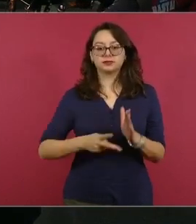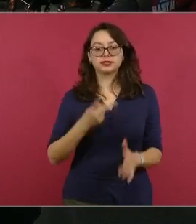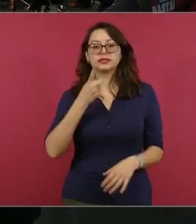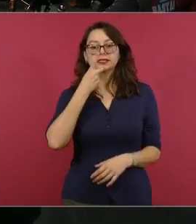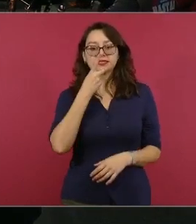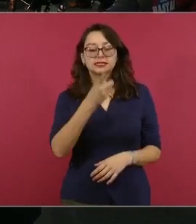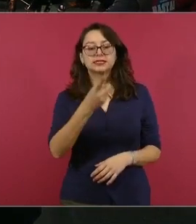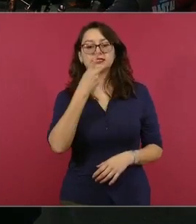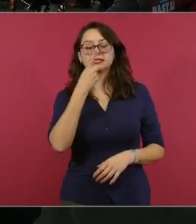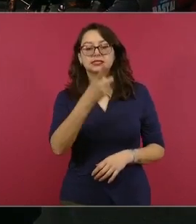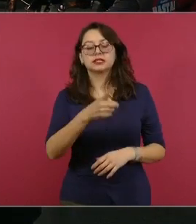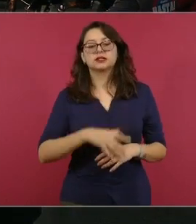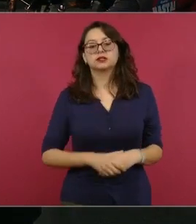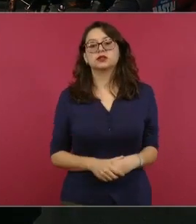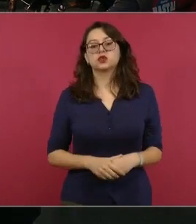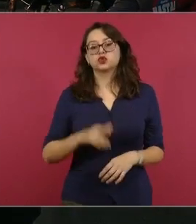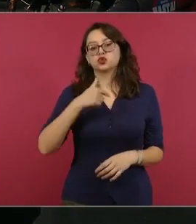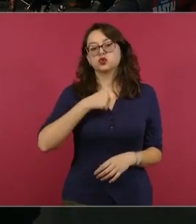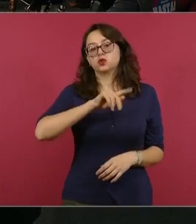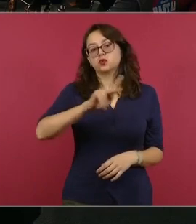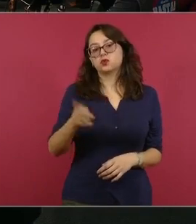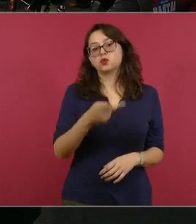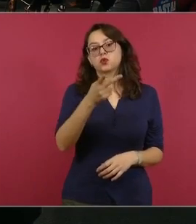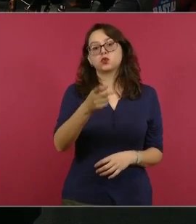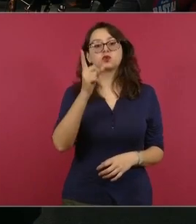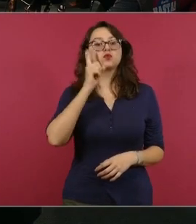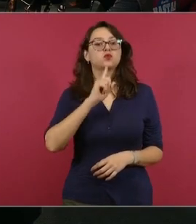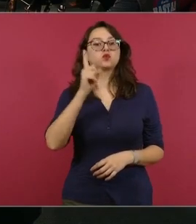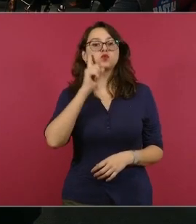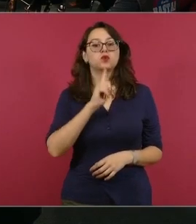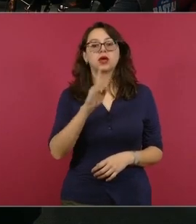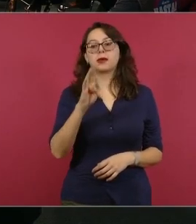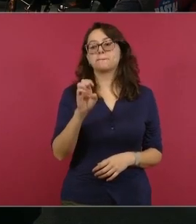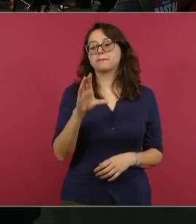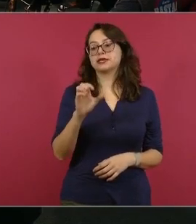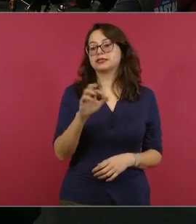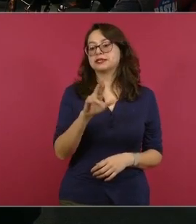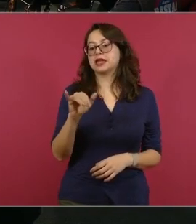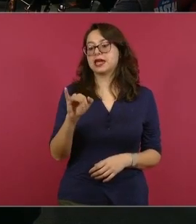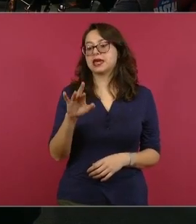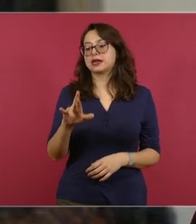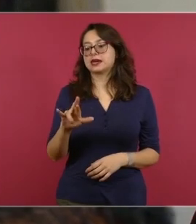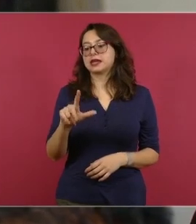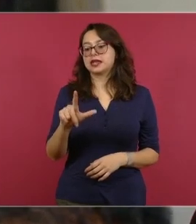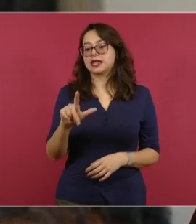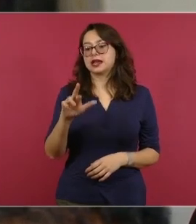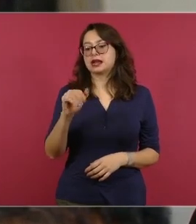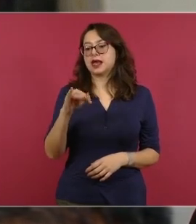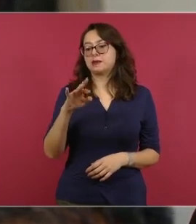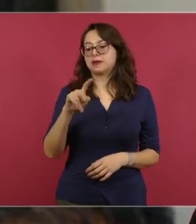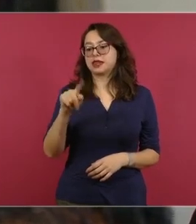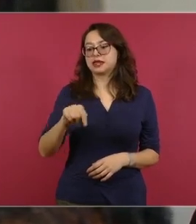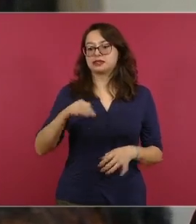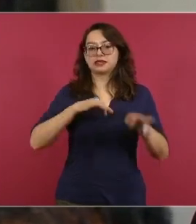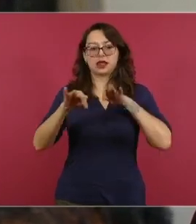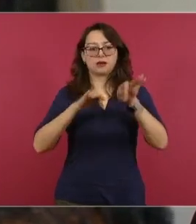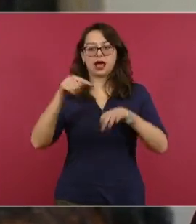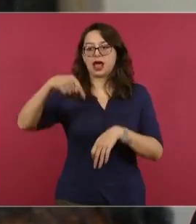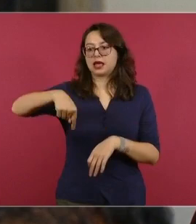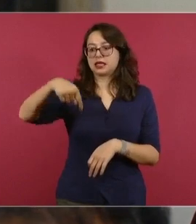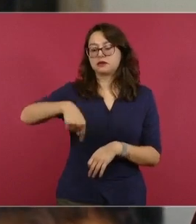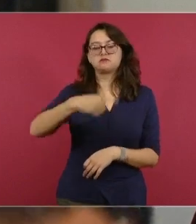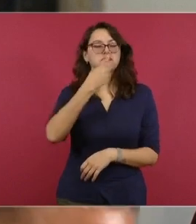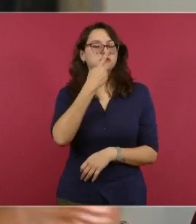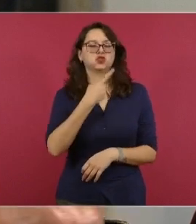o trabajaba la señora Paloma Becerril Ramírez en Atención Ciudadana. Me dicen que no. Después me dijeron que se fue a